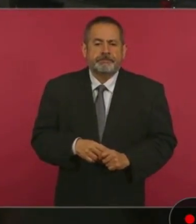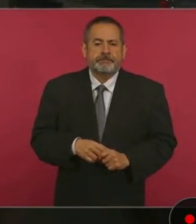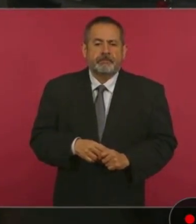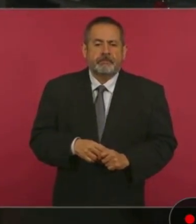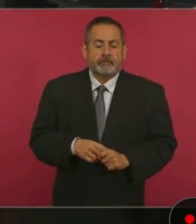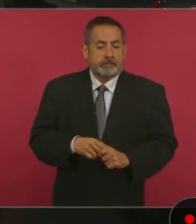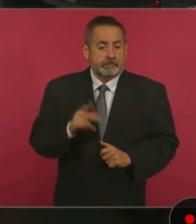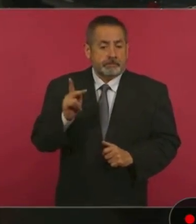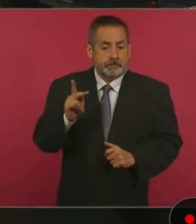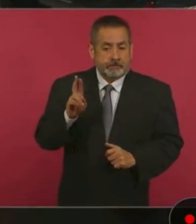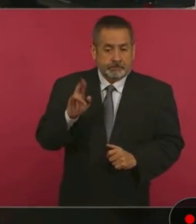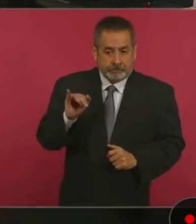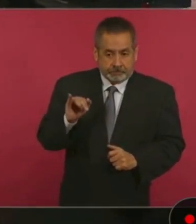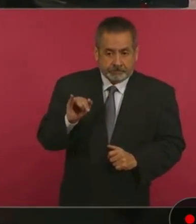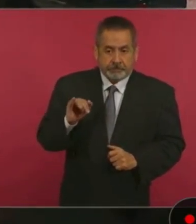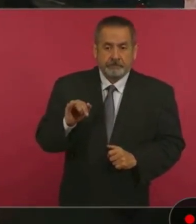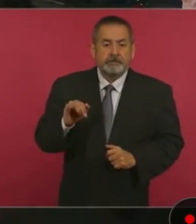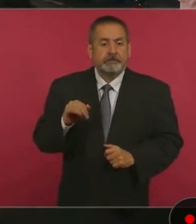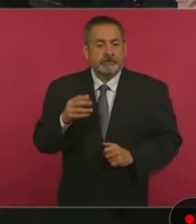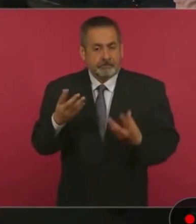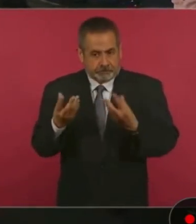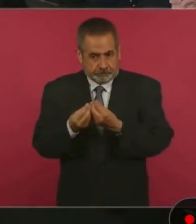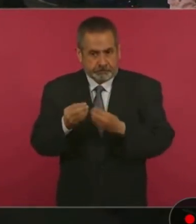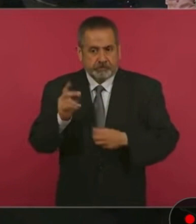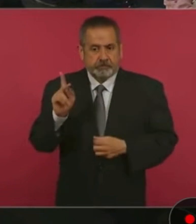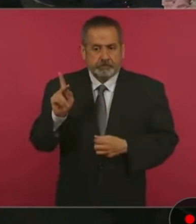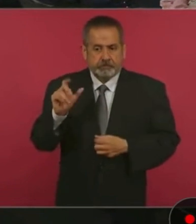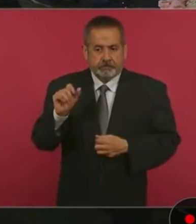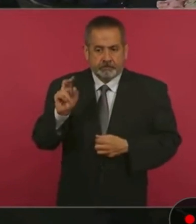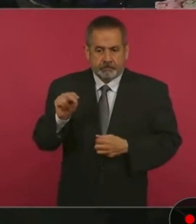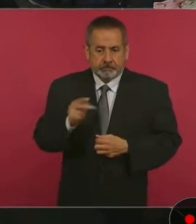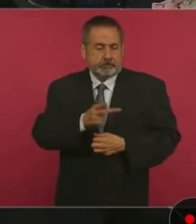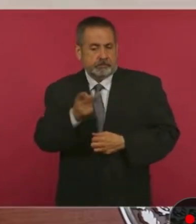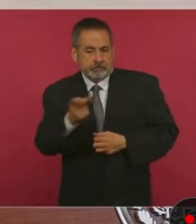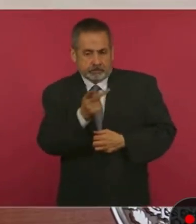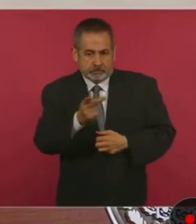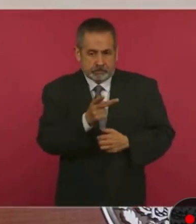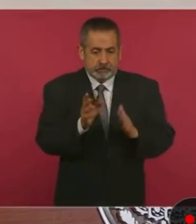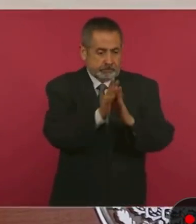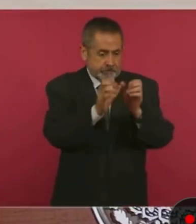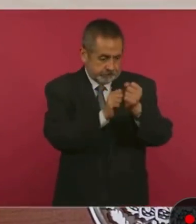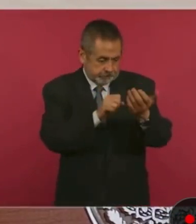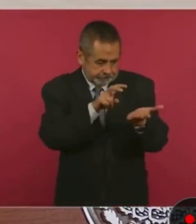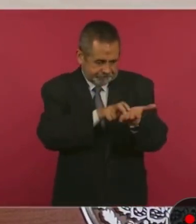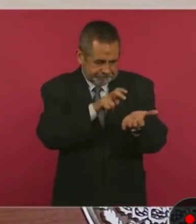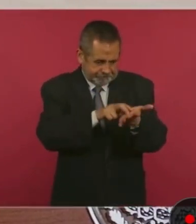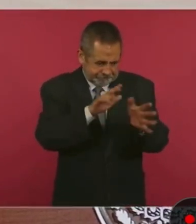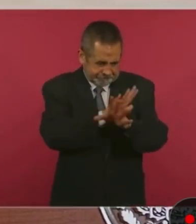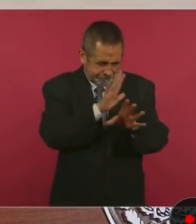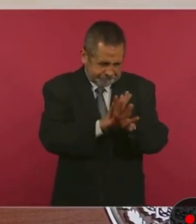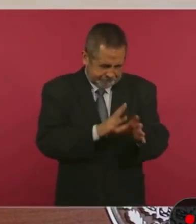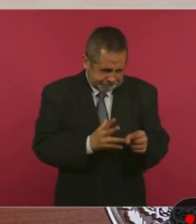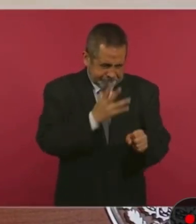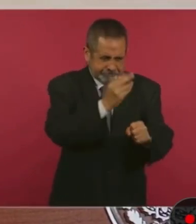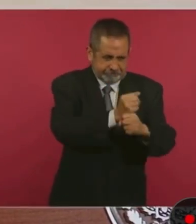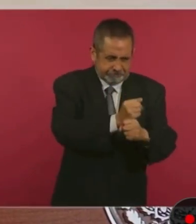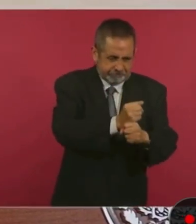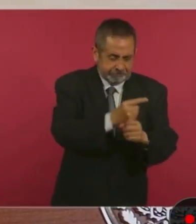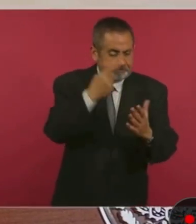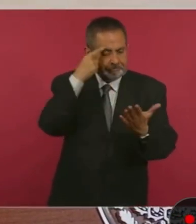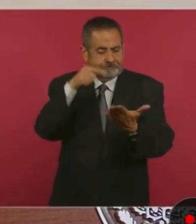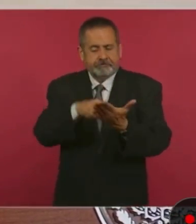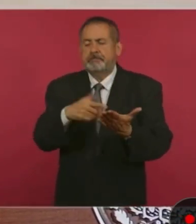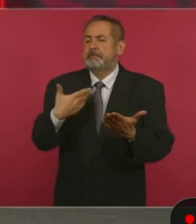Cómo PRI, PAN modifican, por ejemplo, la Constitución para que el servicio